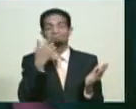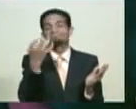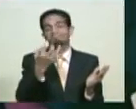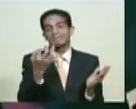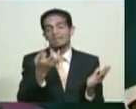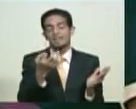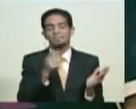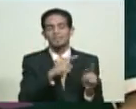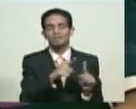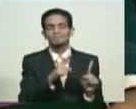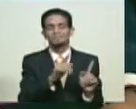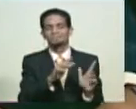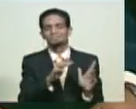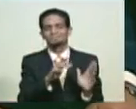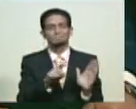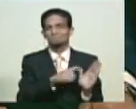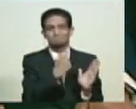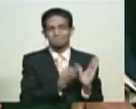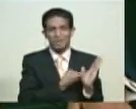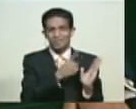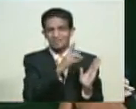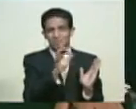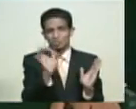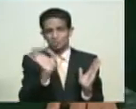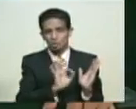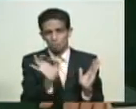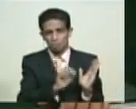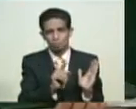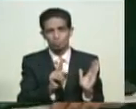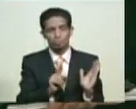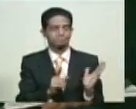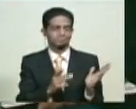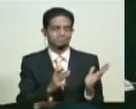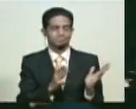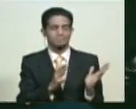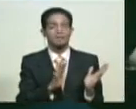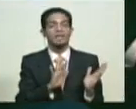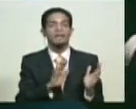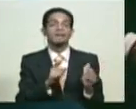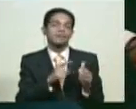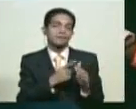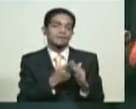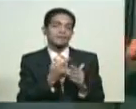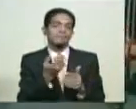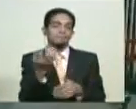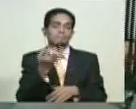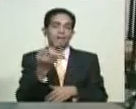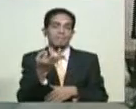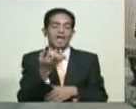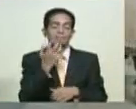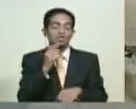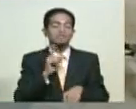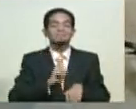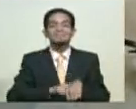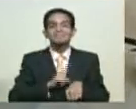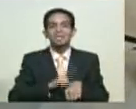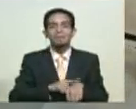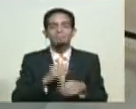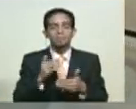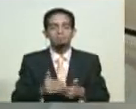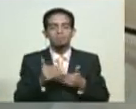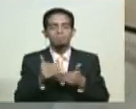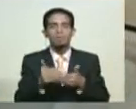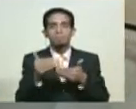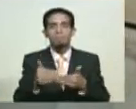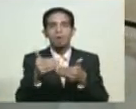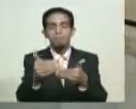parcialmente. Y creo que hay que dar un periodo superior para la entrada en